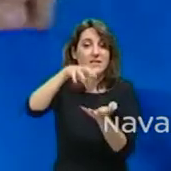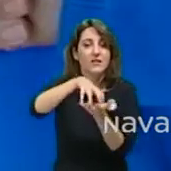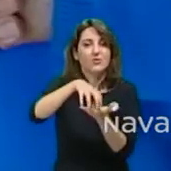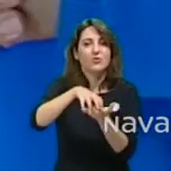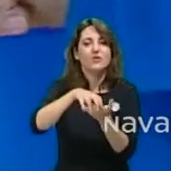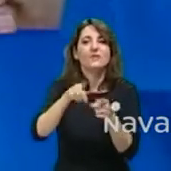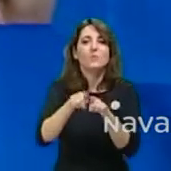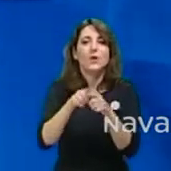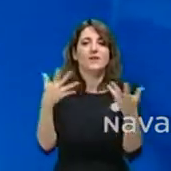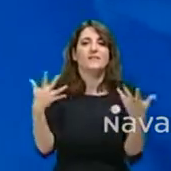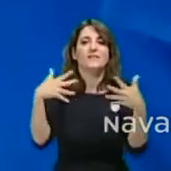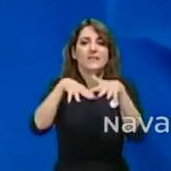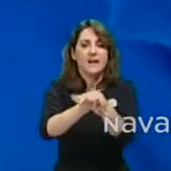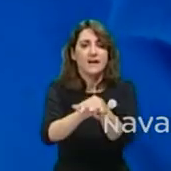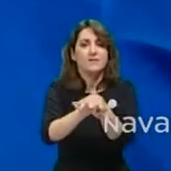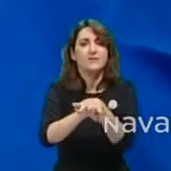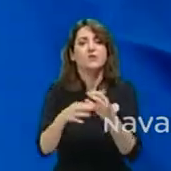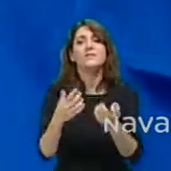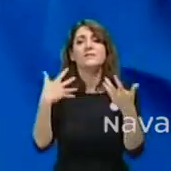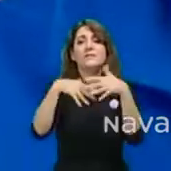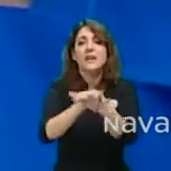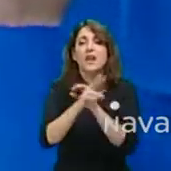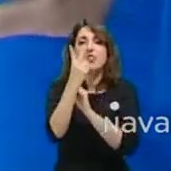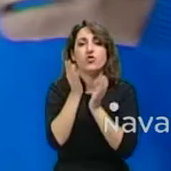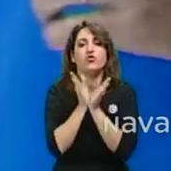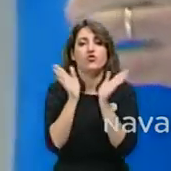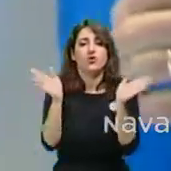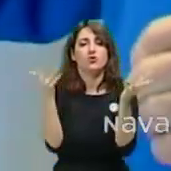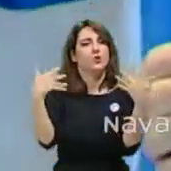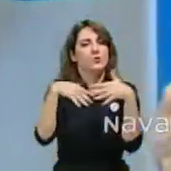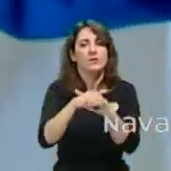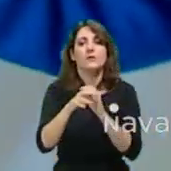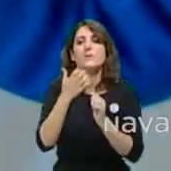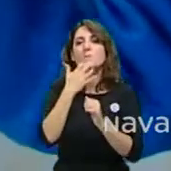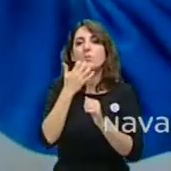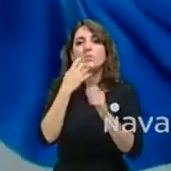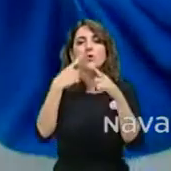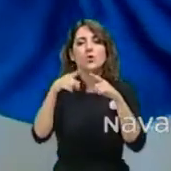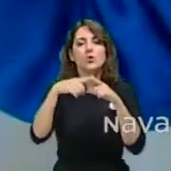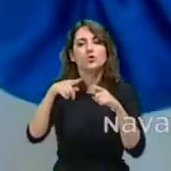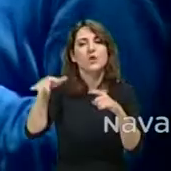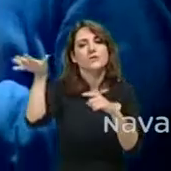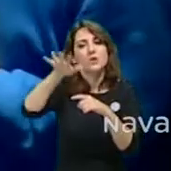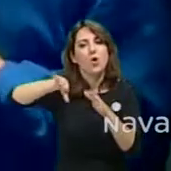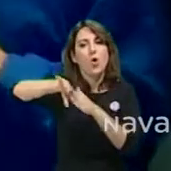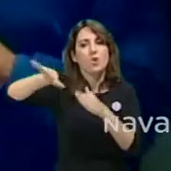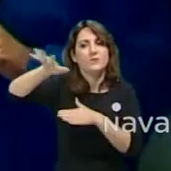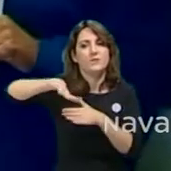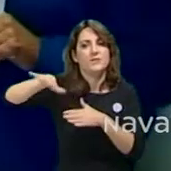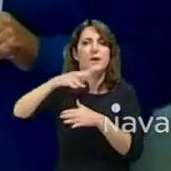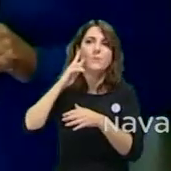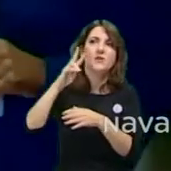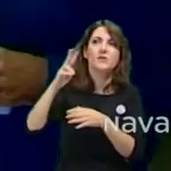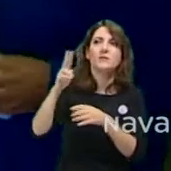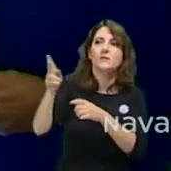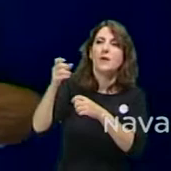está dividido. Integramos primero dos orientaciones, la orientación oriental, y veréis que aquí hay algunas cosas que recuerdan